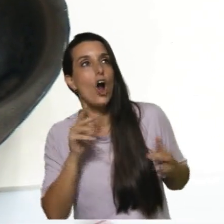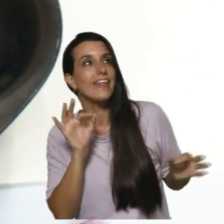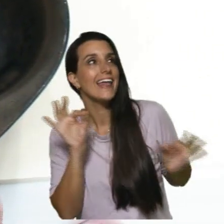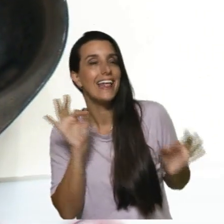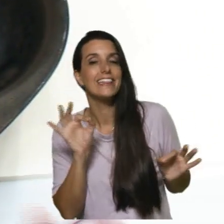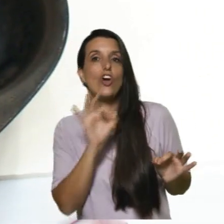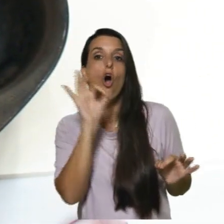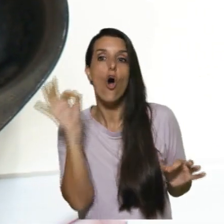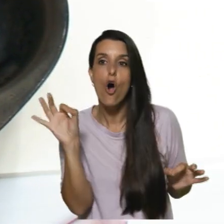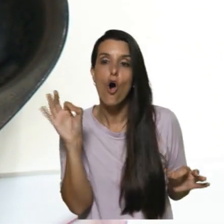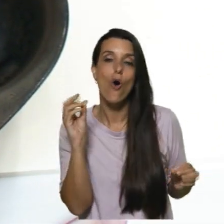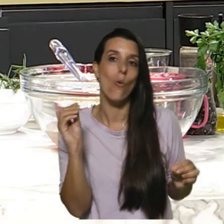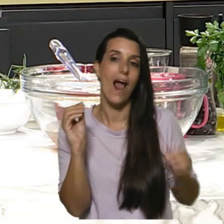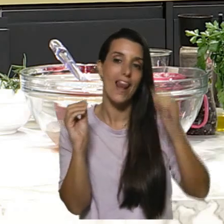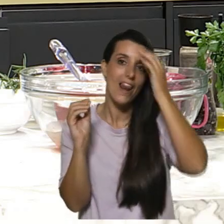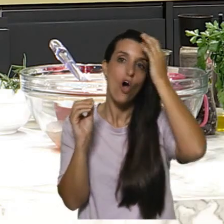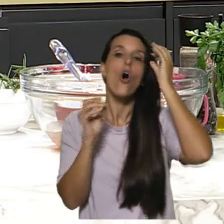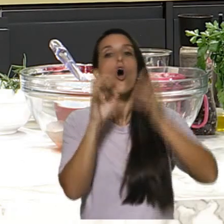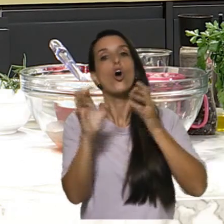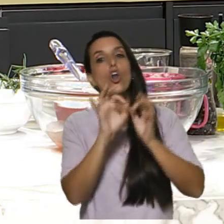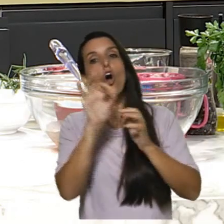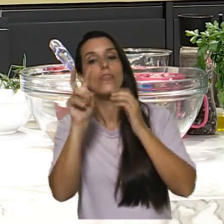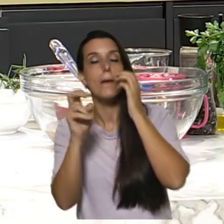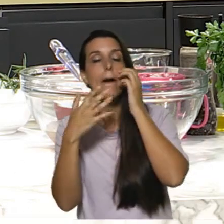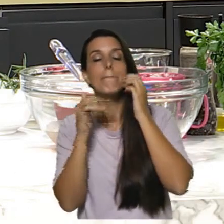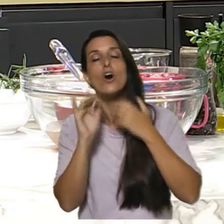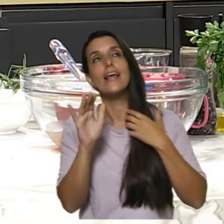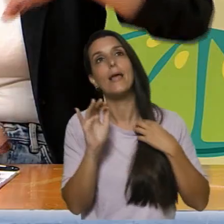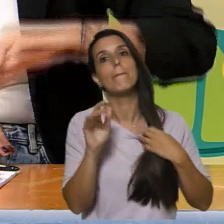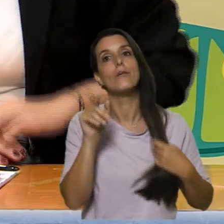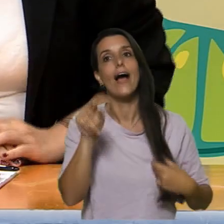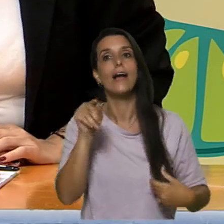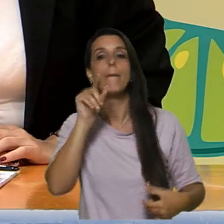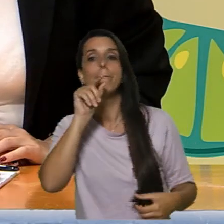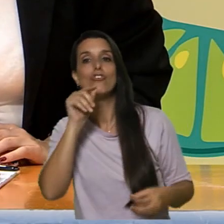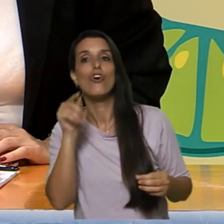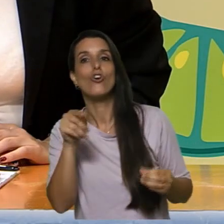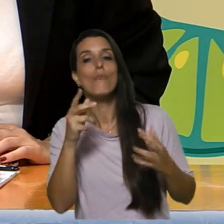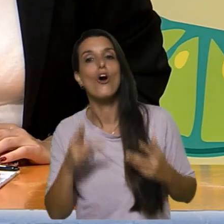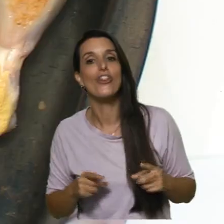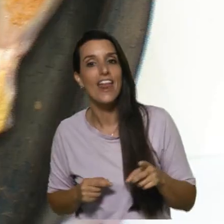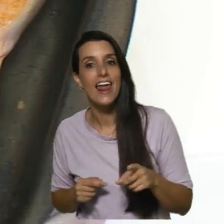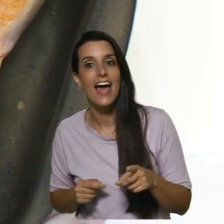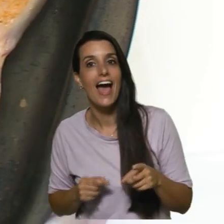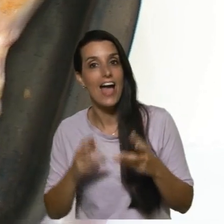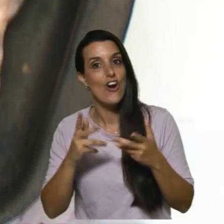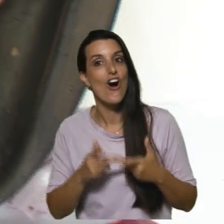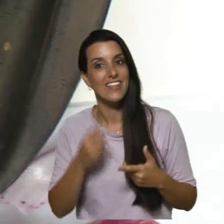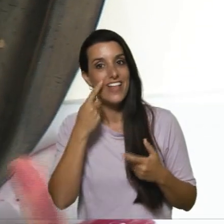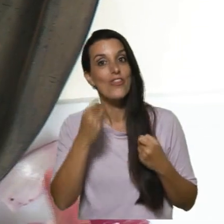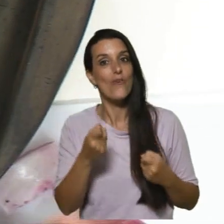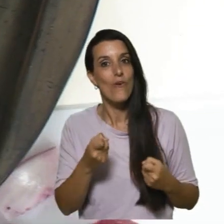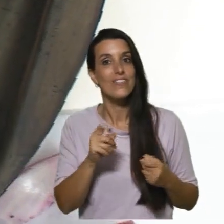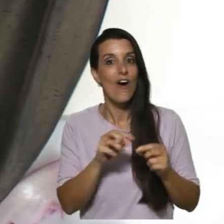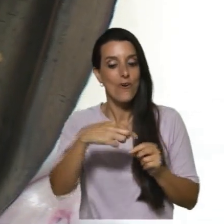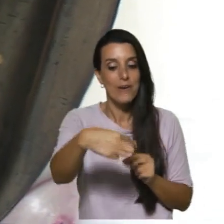estético? Es decir, por el tamaño, los colores, o por temática. Por ejemplo, acá el pollito, ¿cómo lo estás ordenando? Tiene un orden, lo estás viendo. Por mirá, eso una para